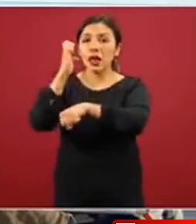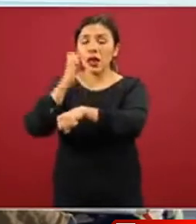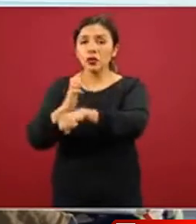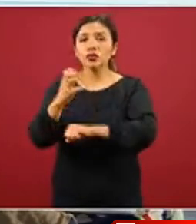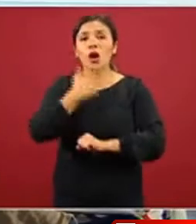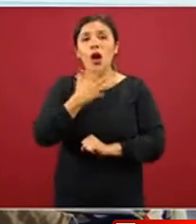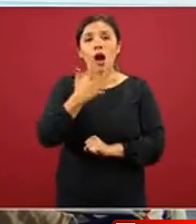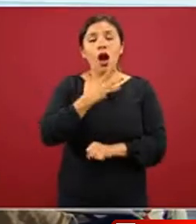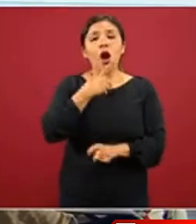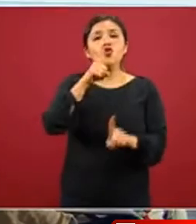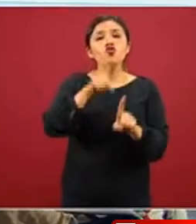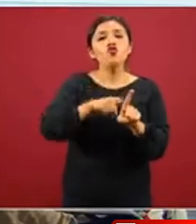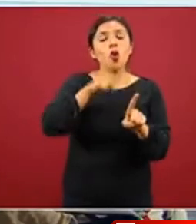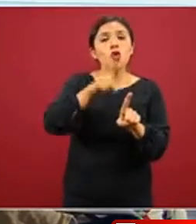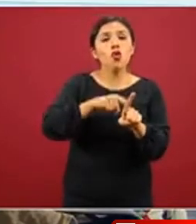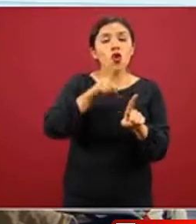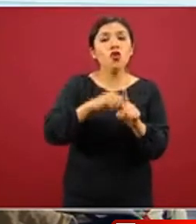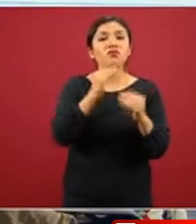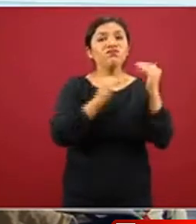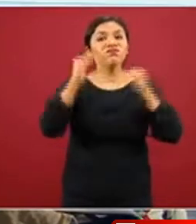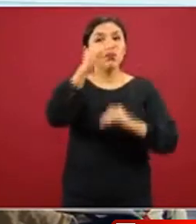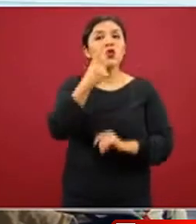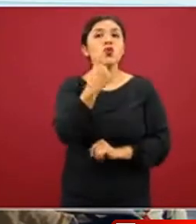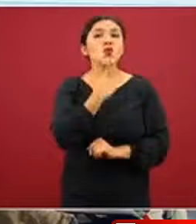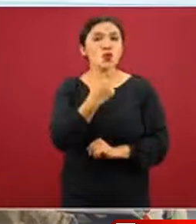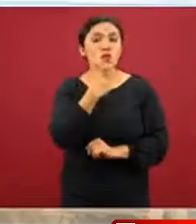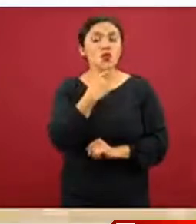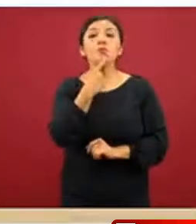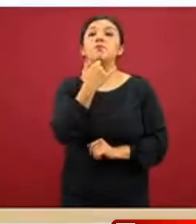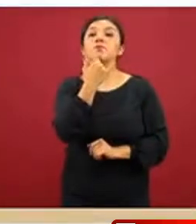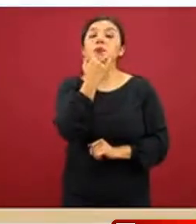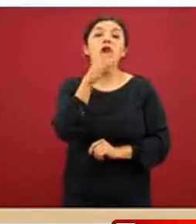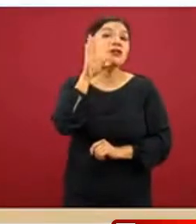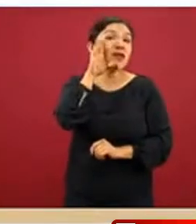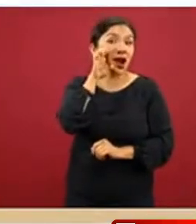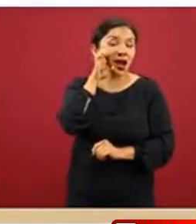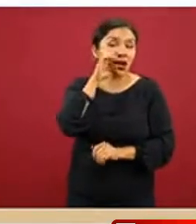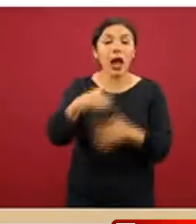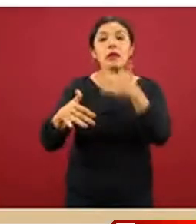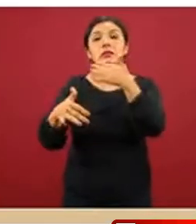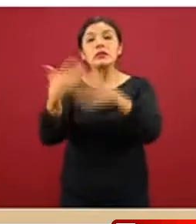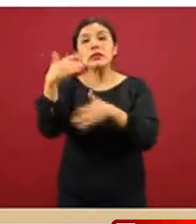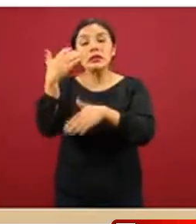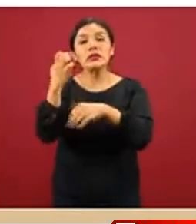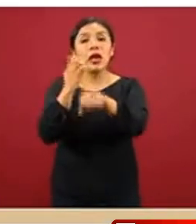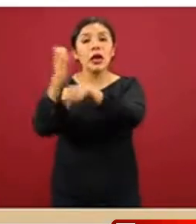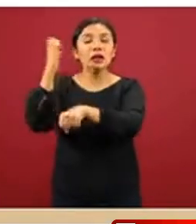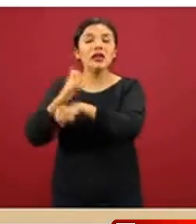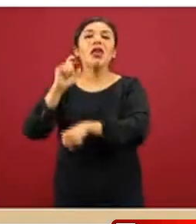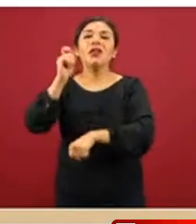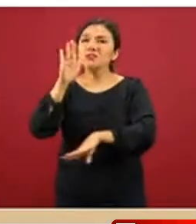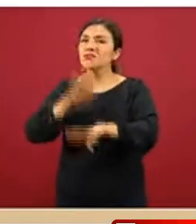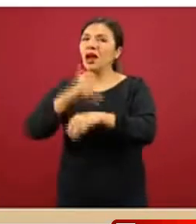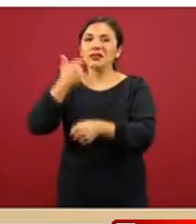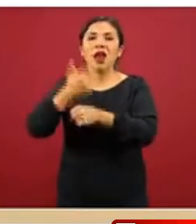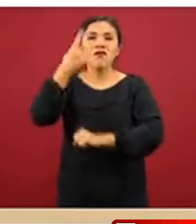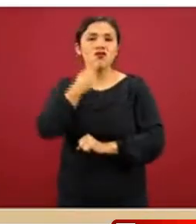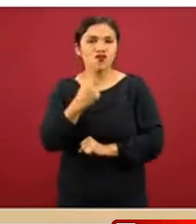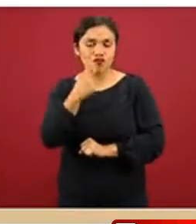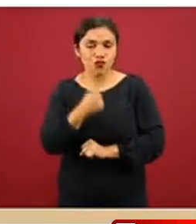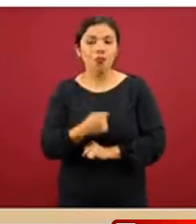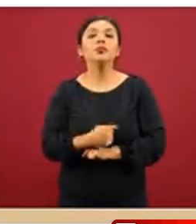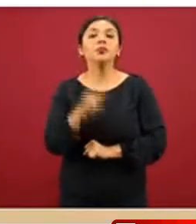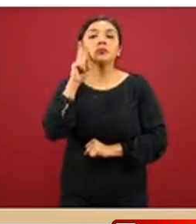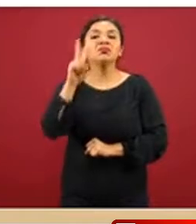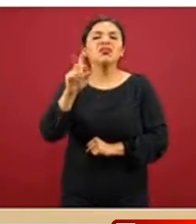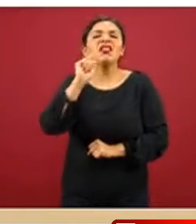federativas que se encuentran en riesgo alto o de color naranja y 15 las que se encuentran en riesgo máximo o color rojo. Repasemos